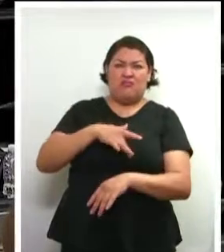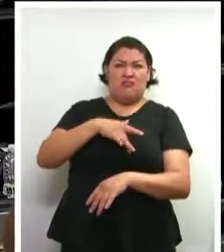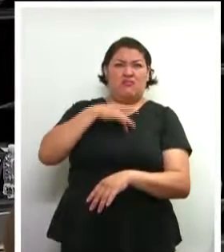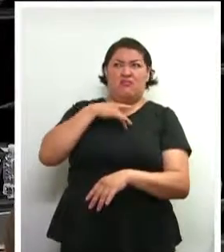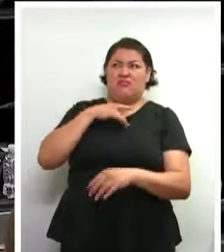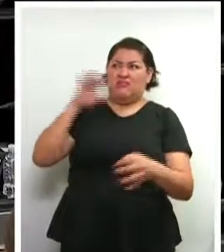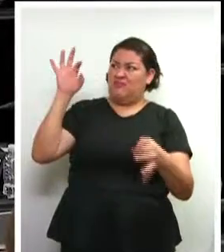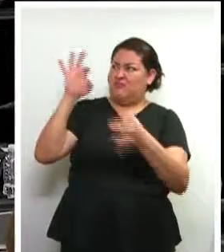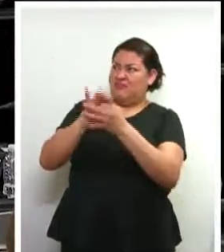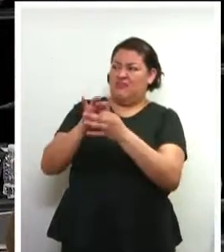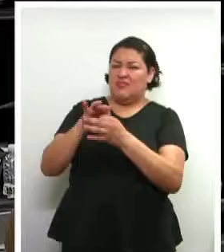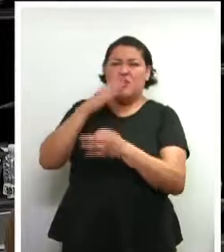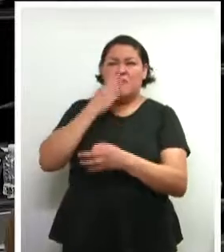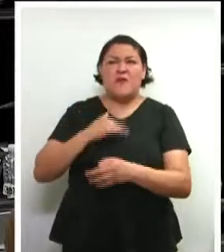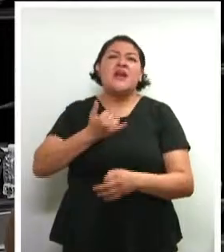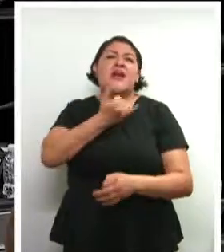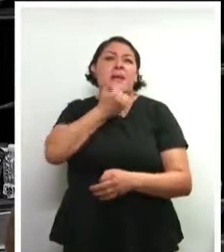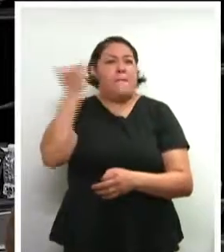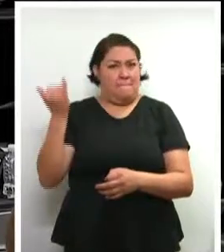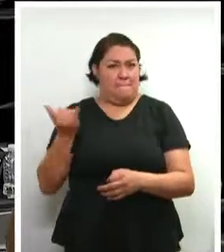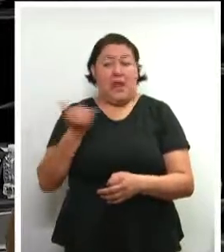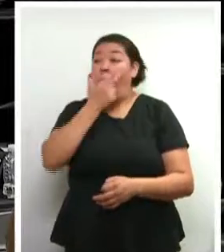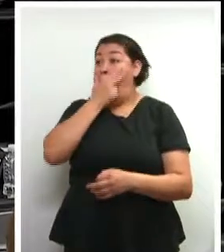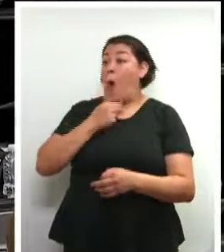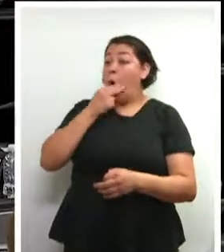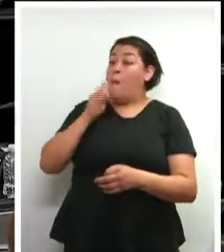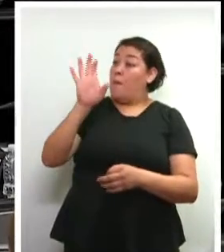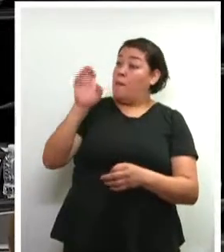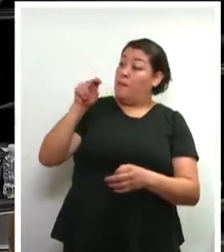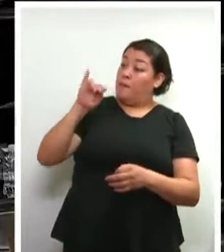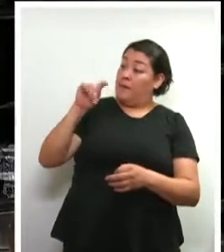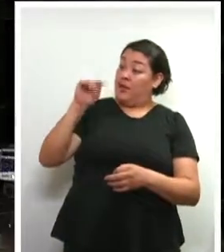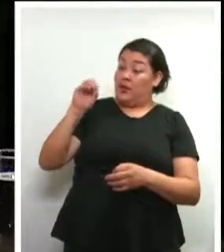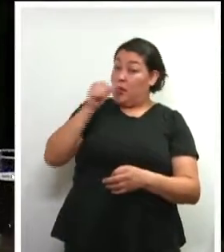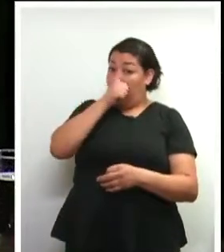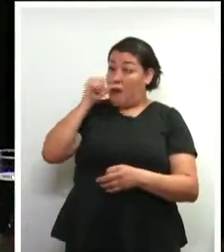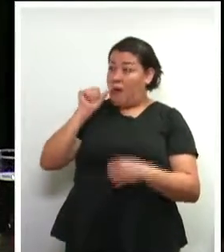es imprudente y que don Benito Juárez no estaría contento con